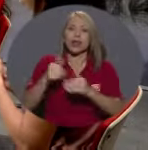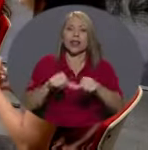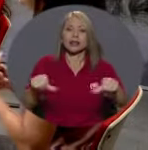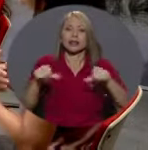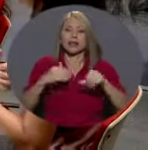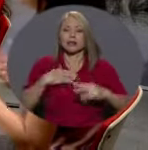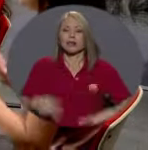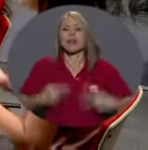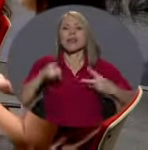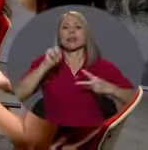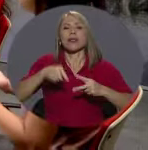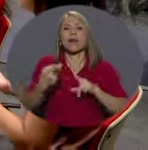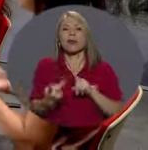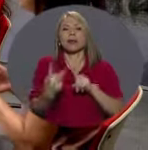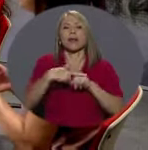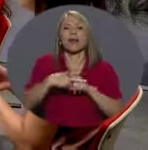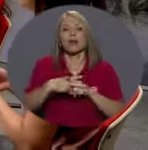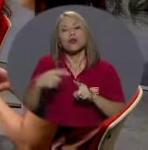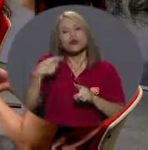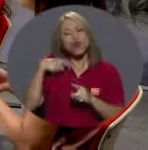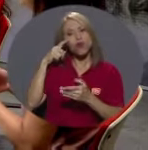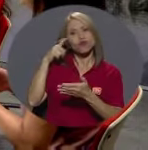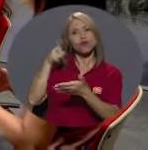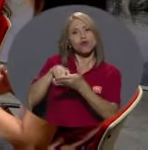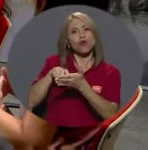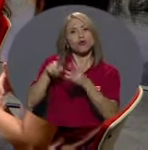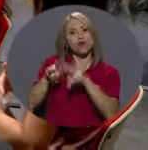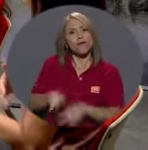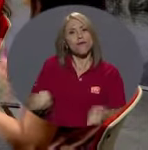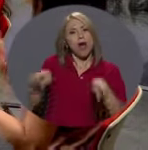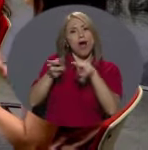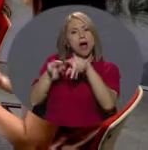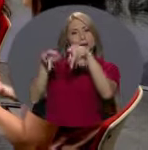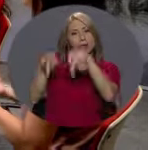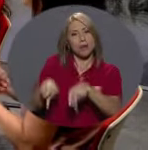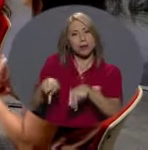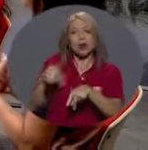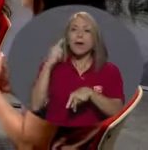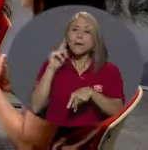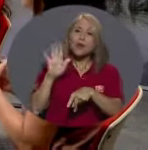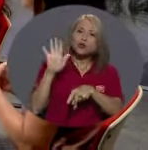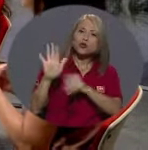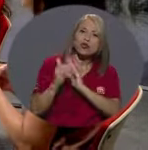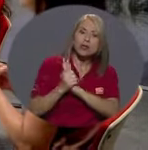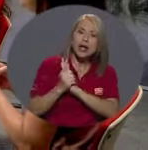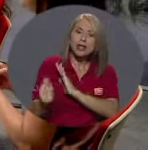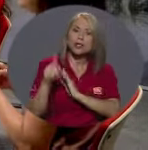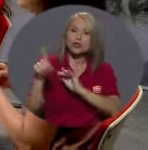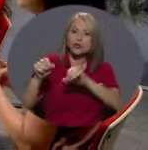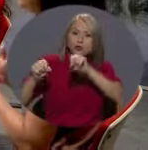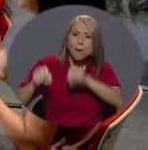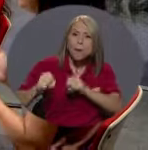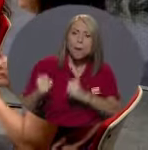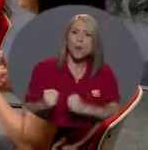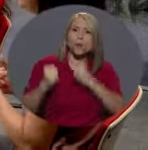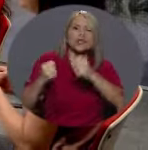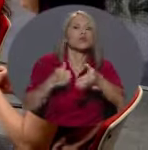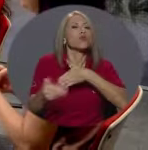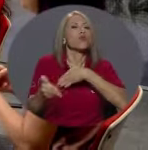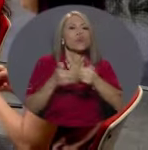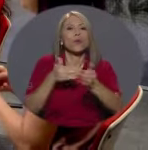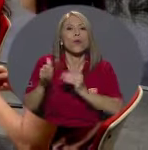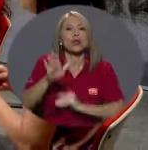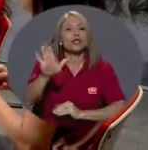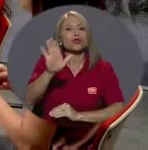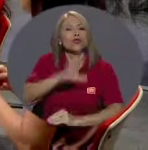¿verdad? Donde reconozco el valor de cada persona por el potencial, los talentos que esa persona tiene independientemente